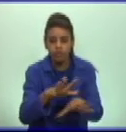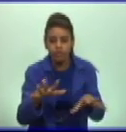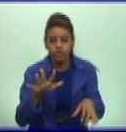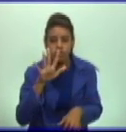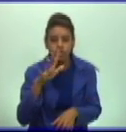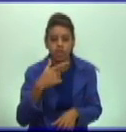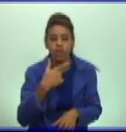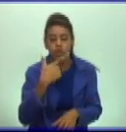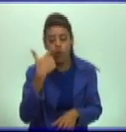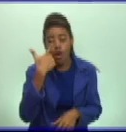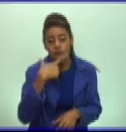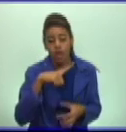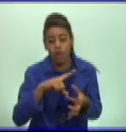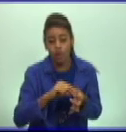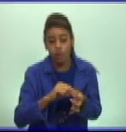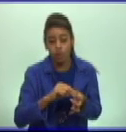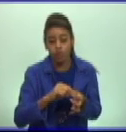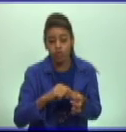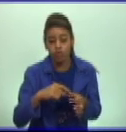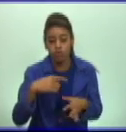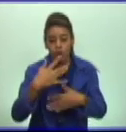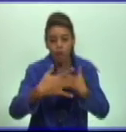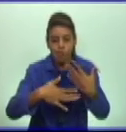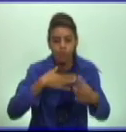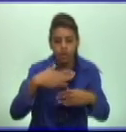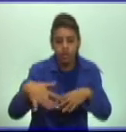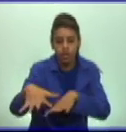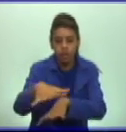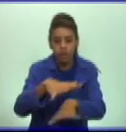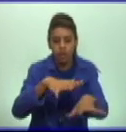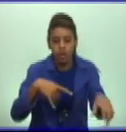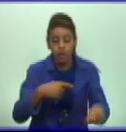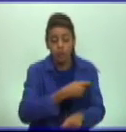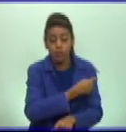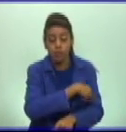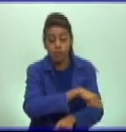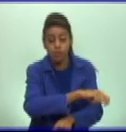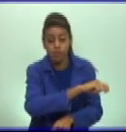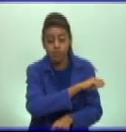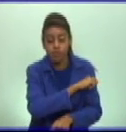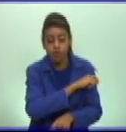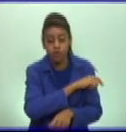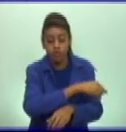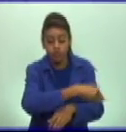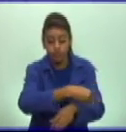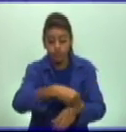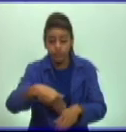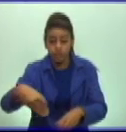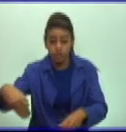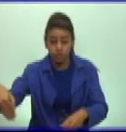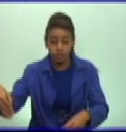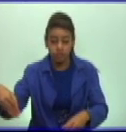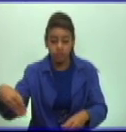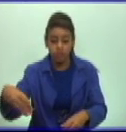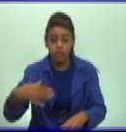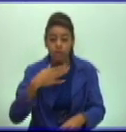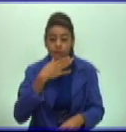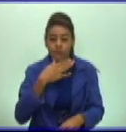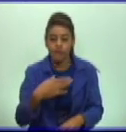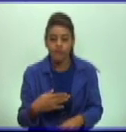de agosto, donde ese disturbio fue detenido por el pueblo y en la primera fila de combate, Fidel